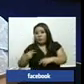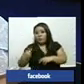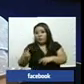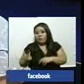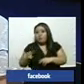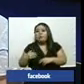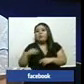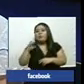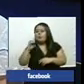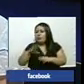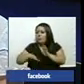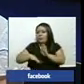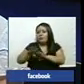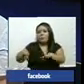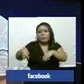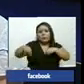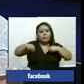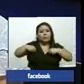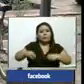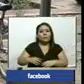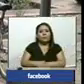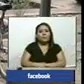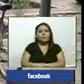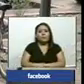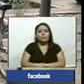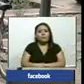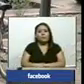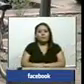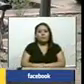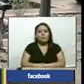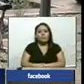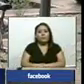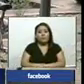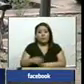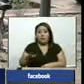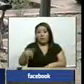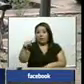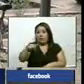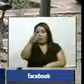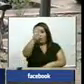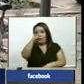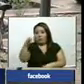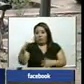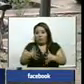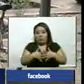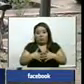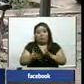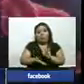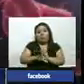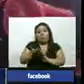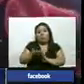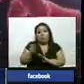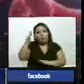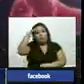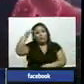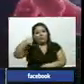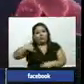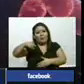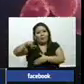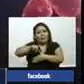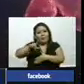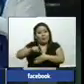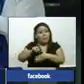más proclives a la infección. A nivel nacional, el índice de contagios nuevos en mujeres hispanas